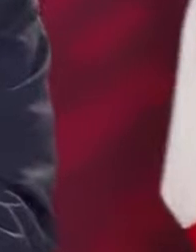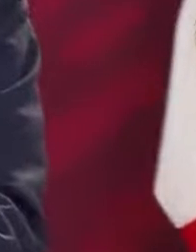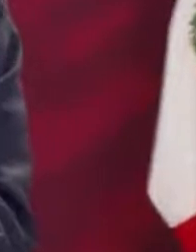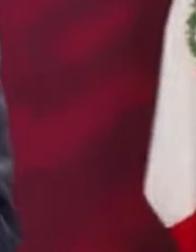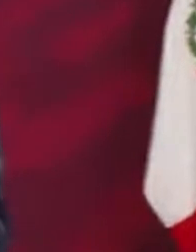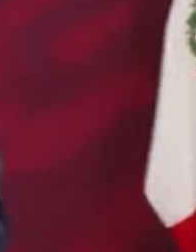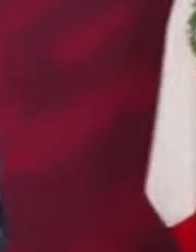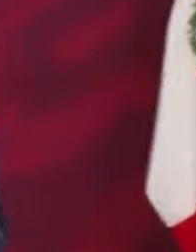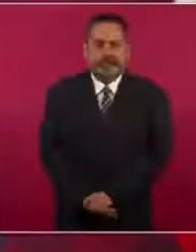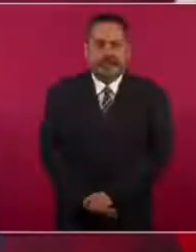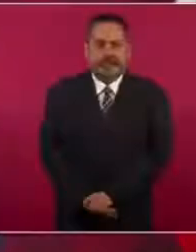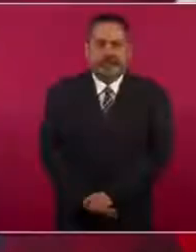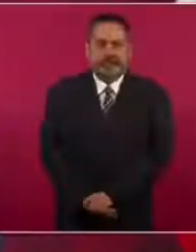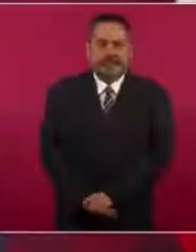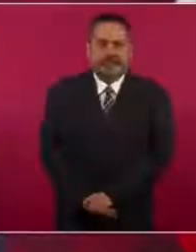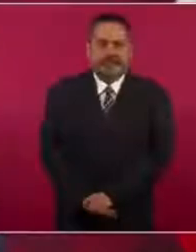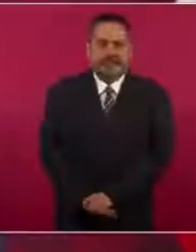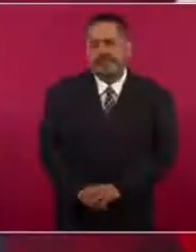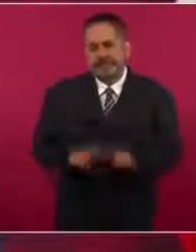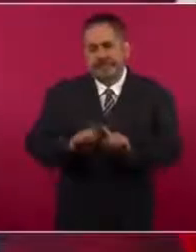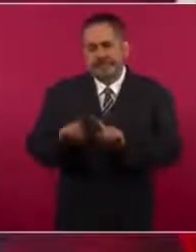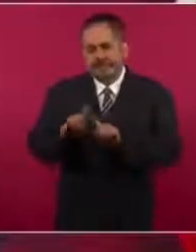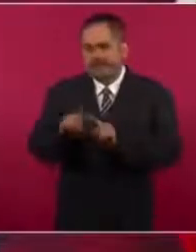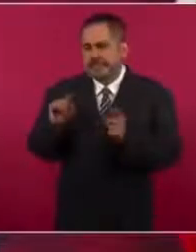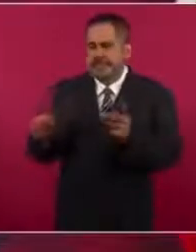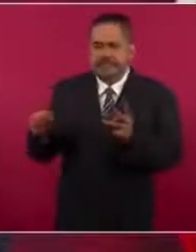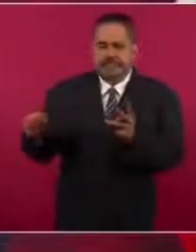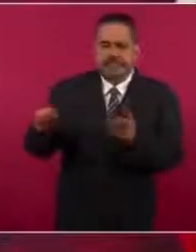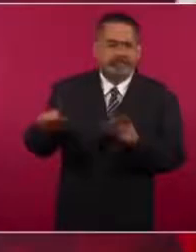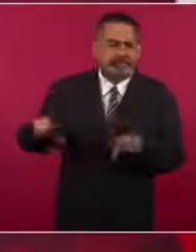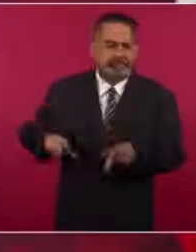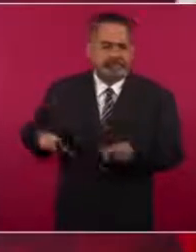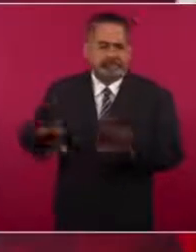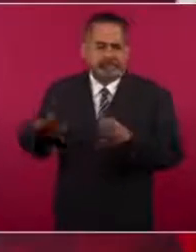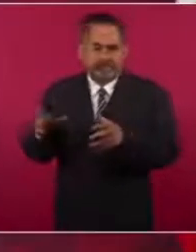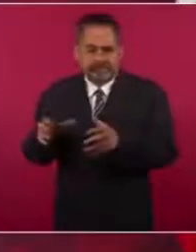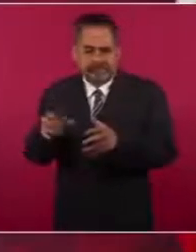En fin, todo el gobierno para el